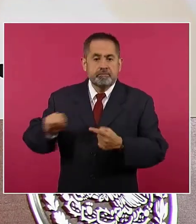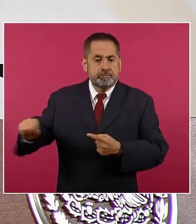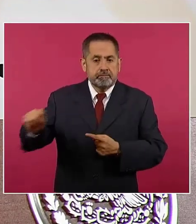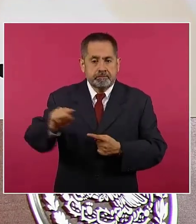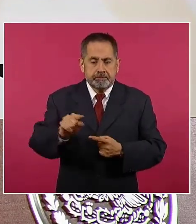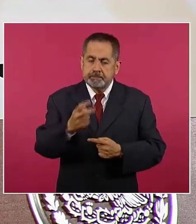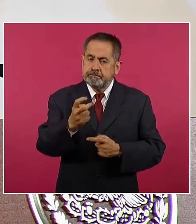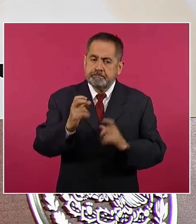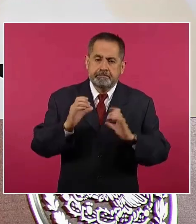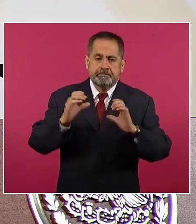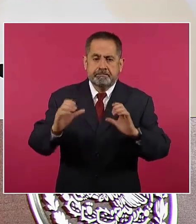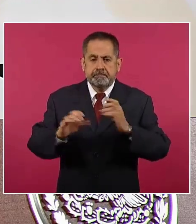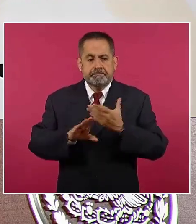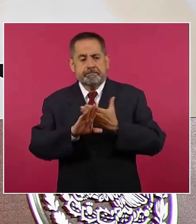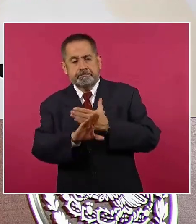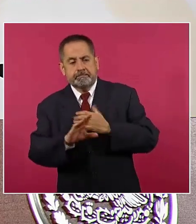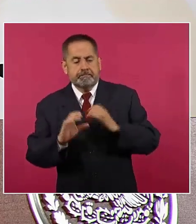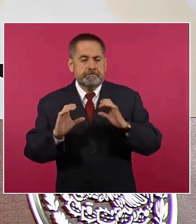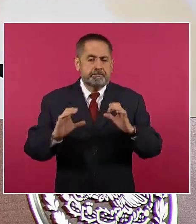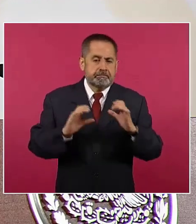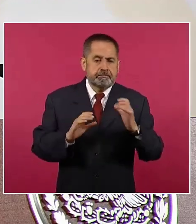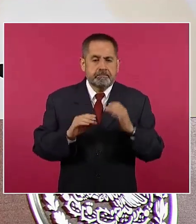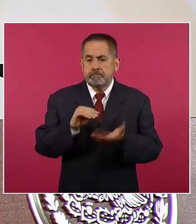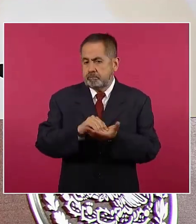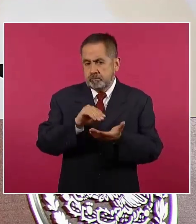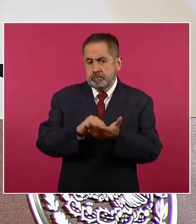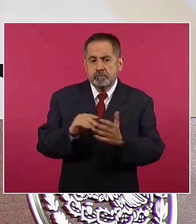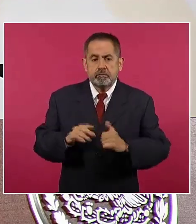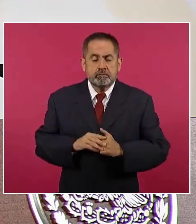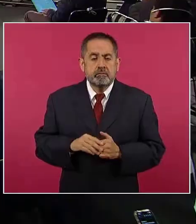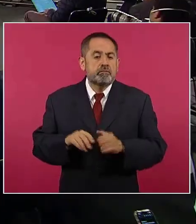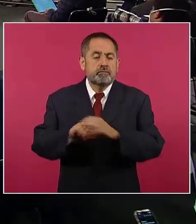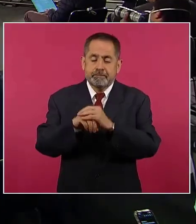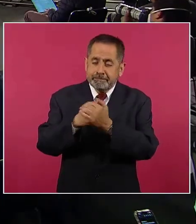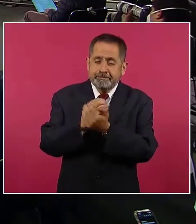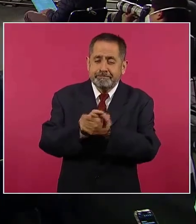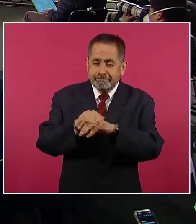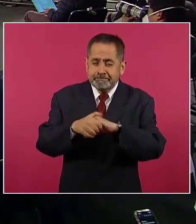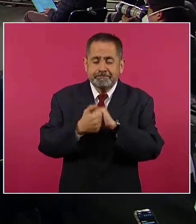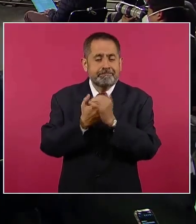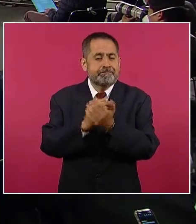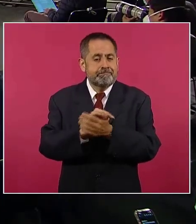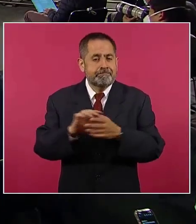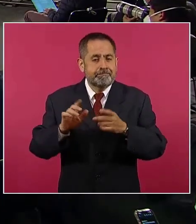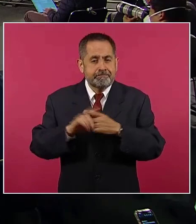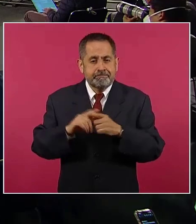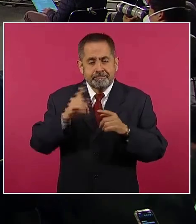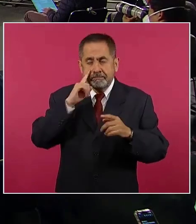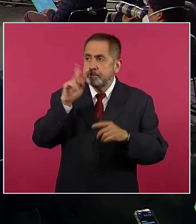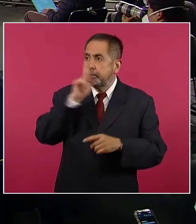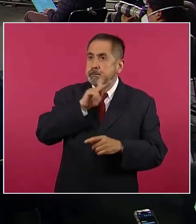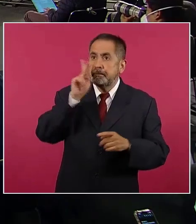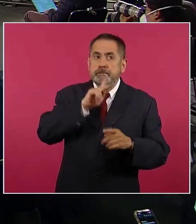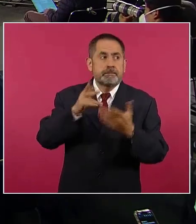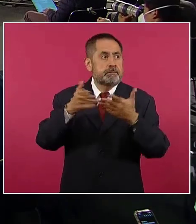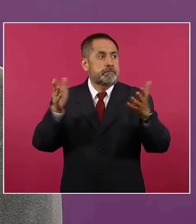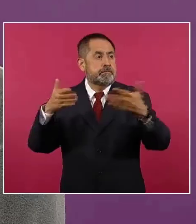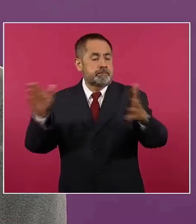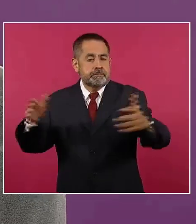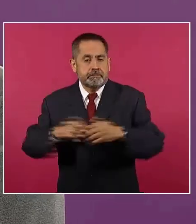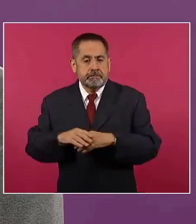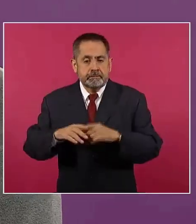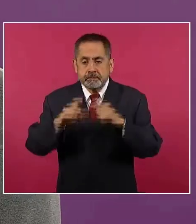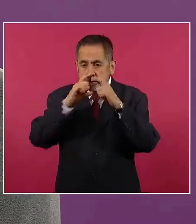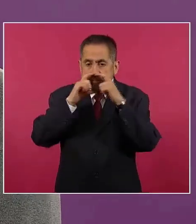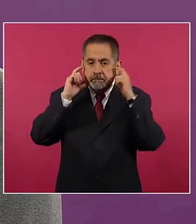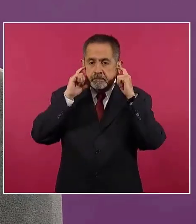algunas medidas de cuidado, como es el lavado de manos, la ventilación y el uso de cubrebocas en algunos